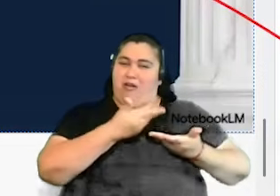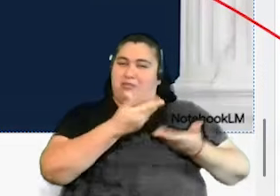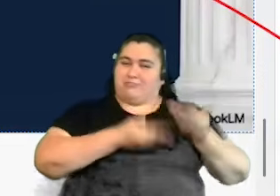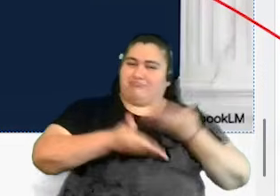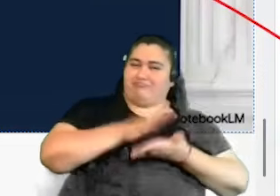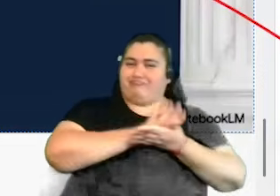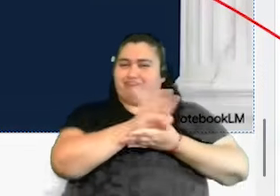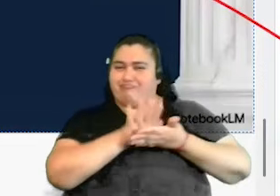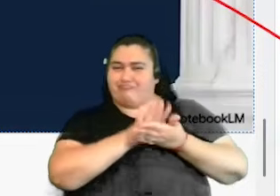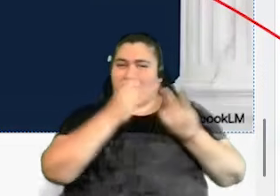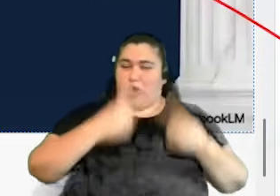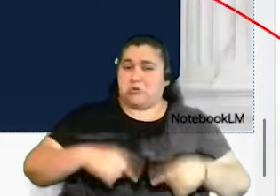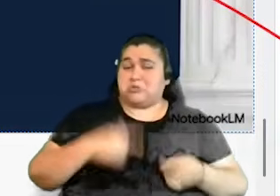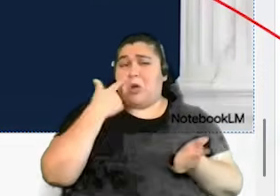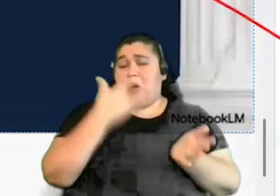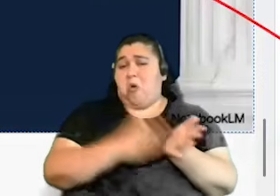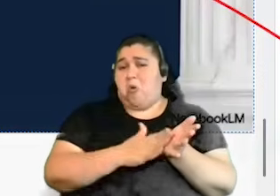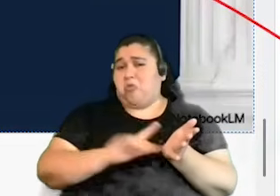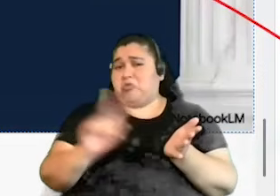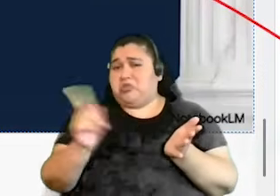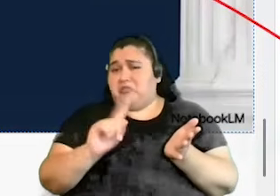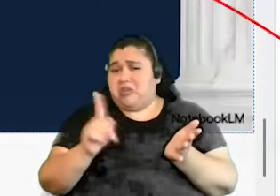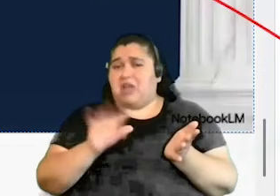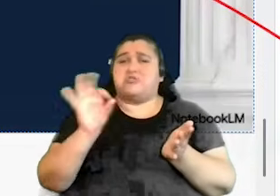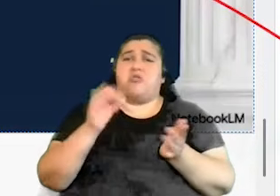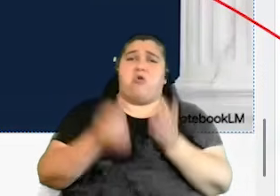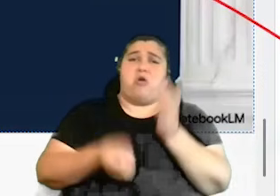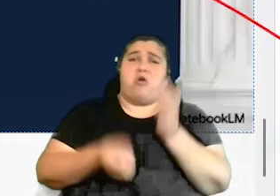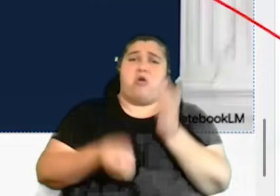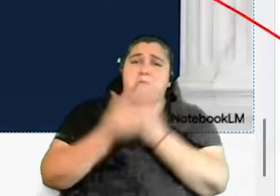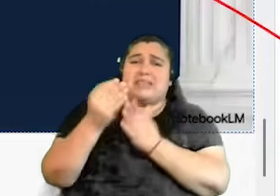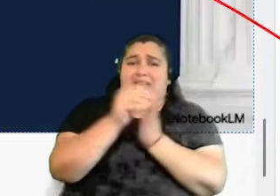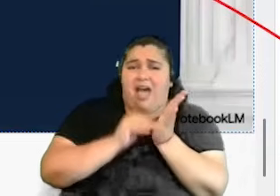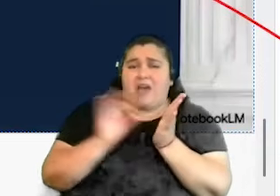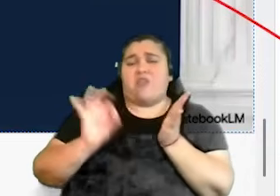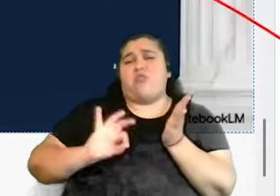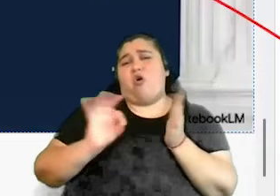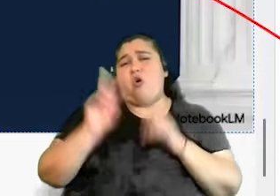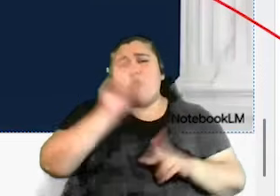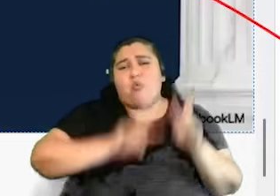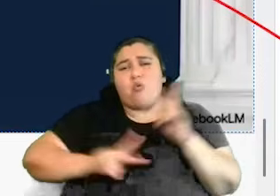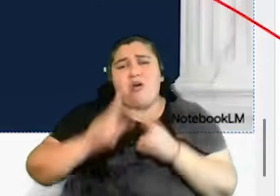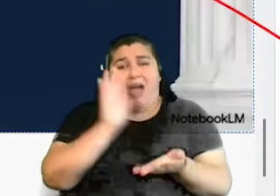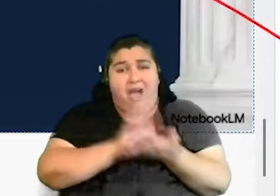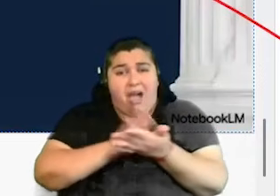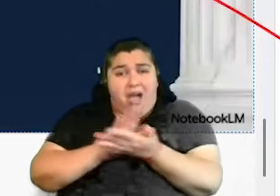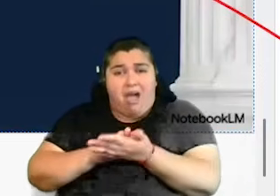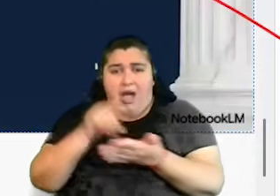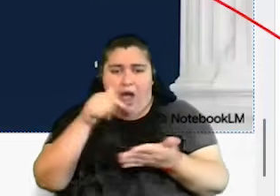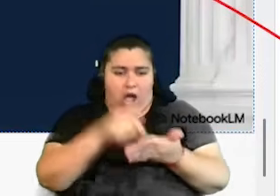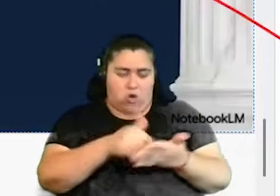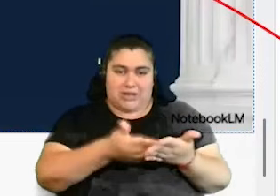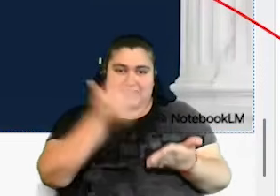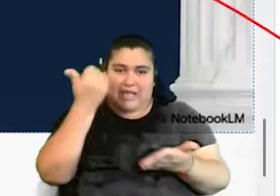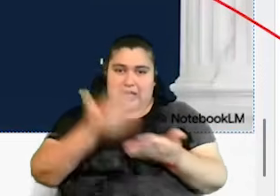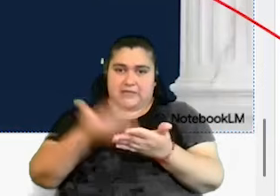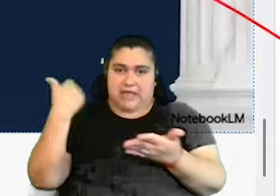no justificados por pasivos inventados o por activos no declarados, y eso ya no lo tenés más, no lo podés